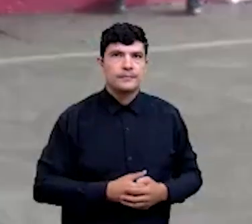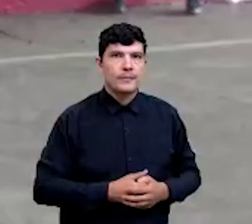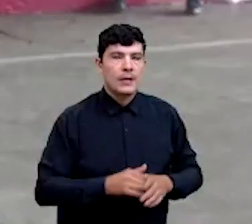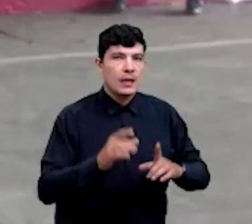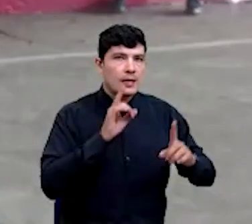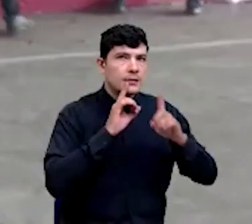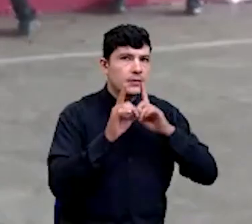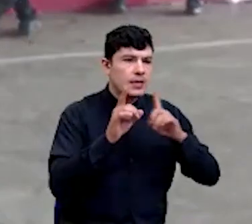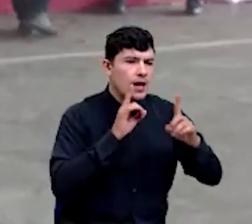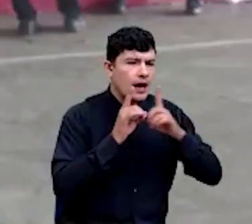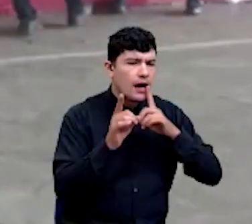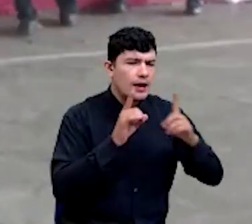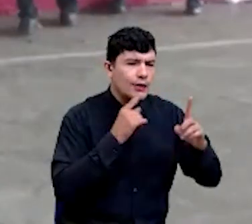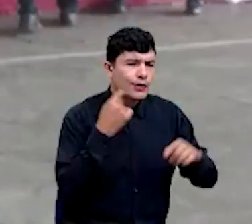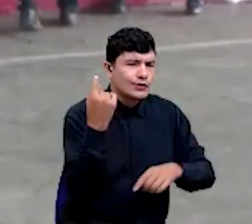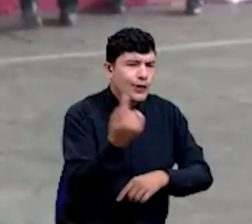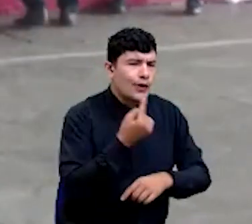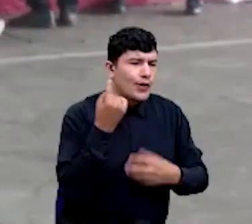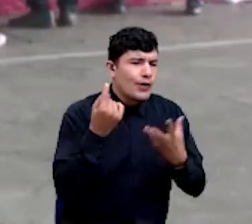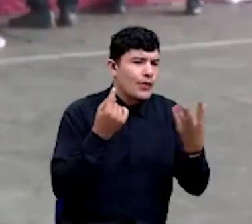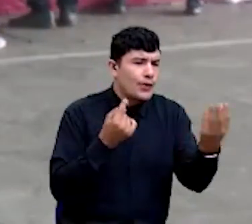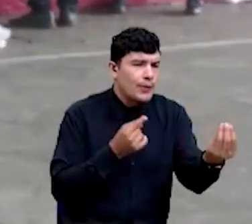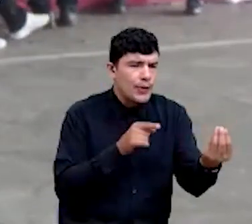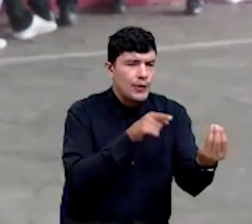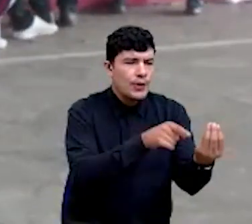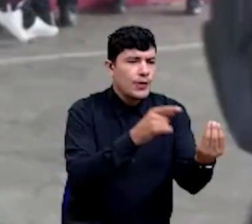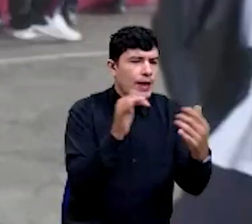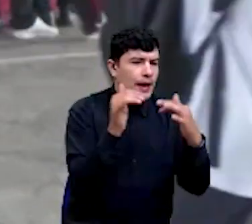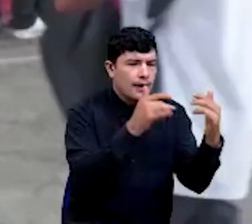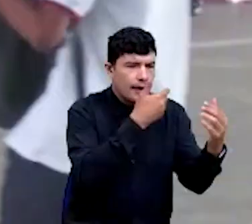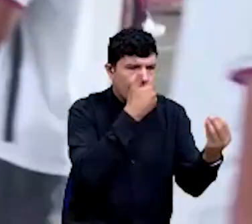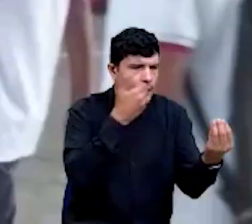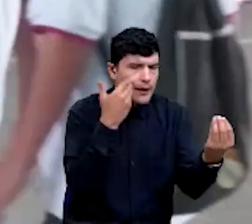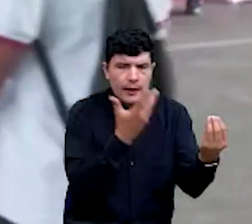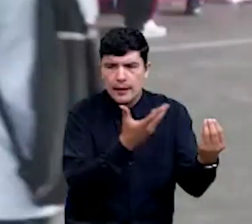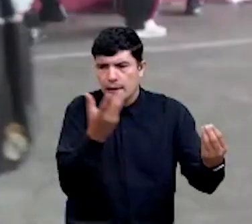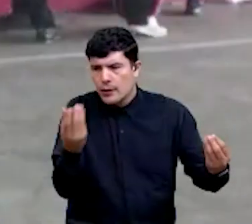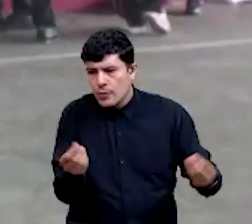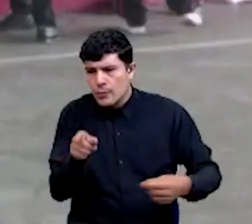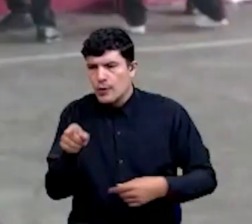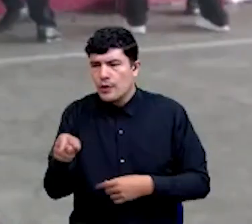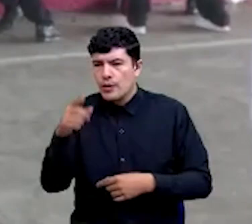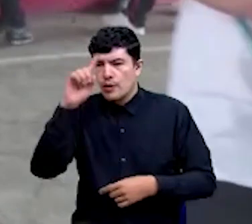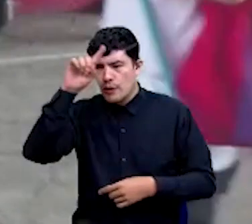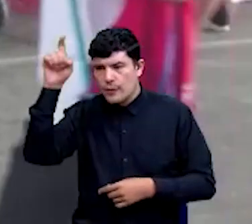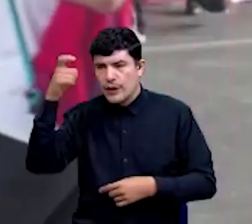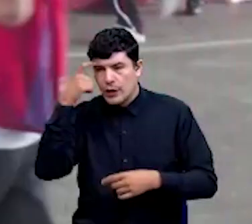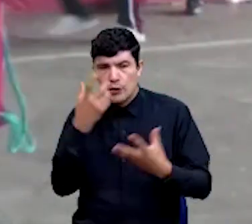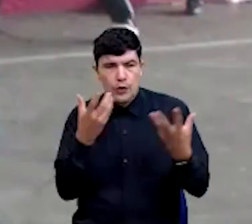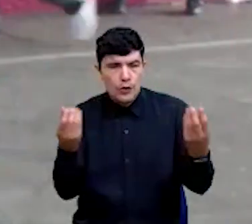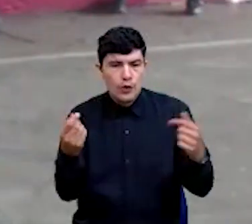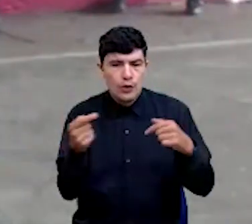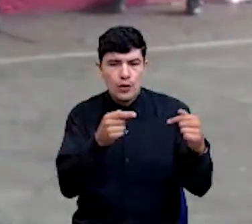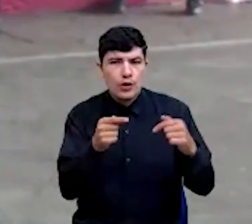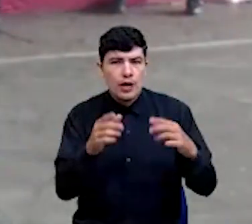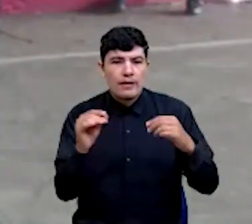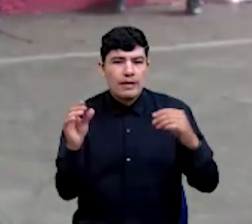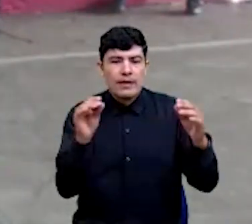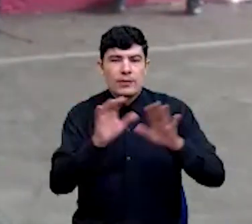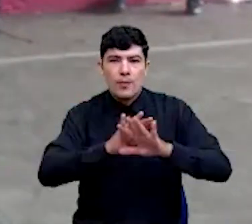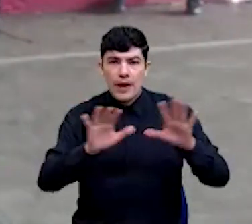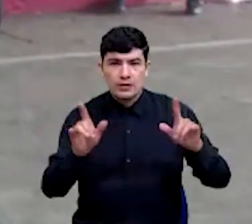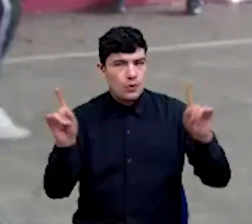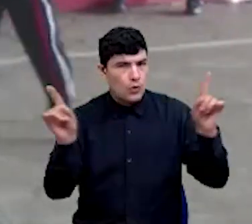entre las partes contendientes, aquí hay que hacer un diálogo con la sociedad en su conjunto para que